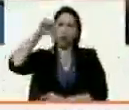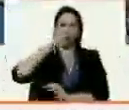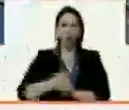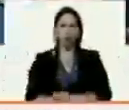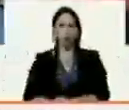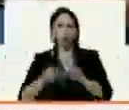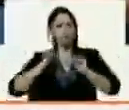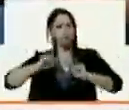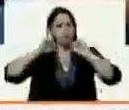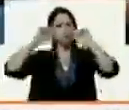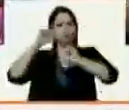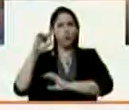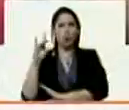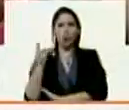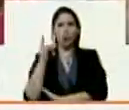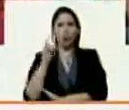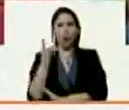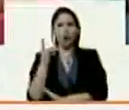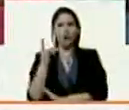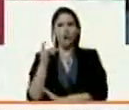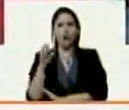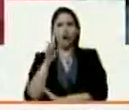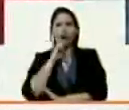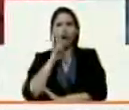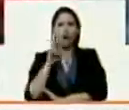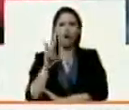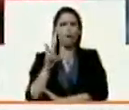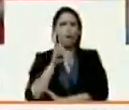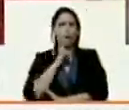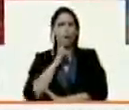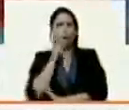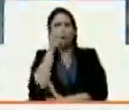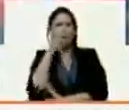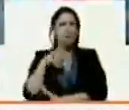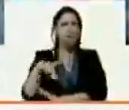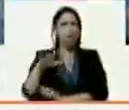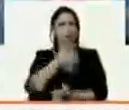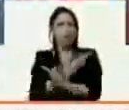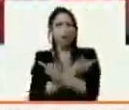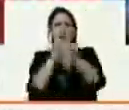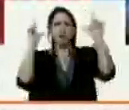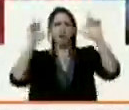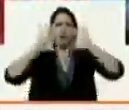viva Bolivia! ¡Que viva Evo! ¡Que vivan los pueblos libres del mundo!